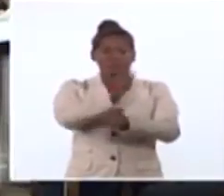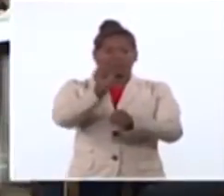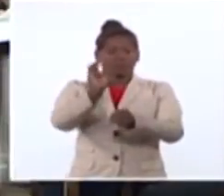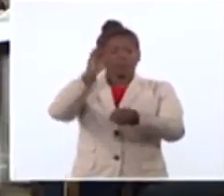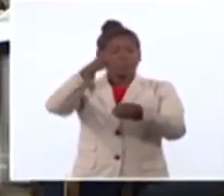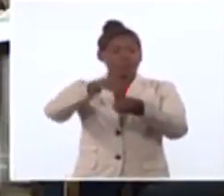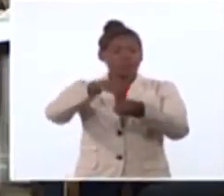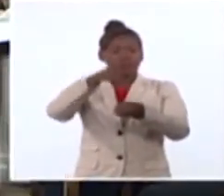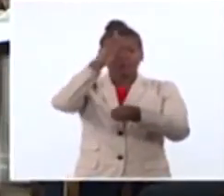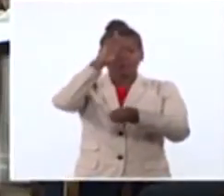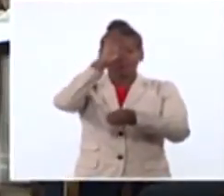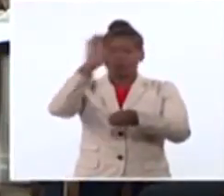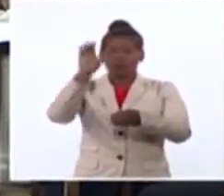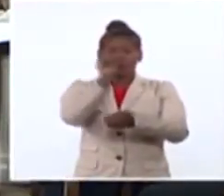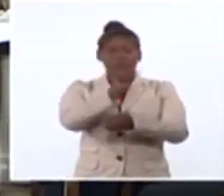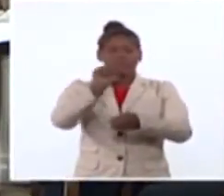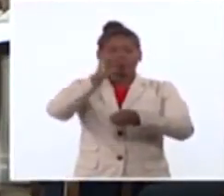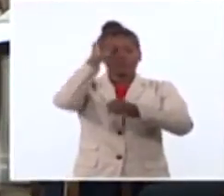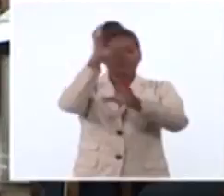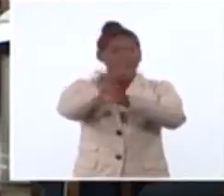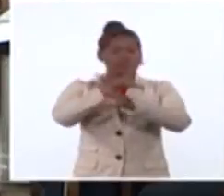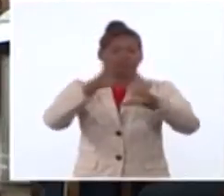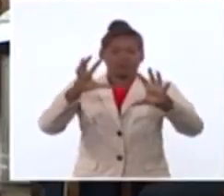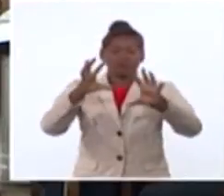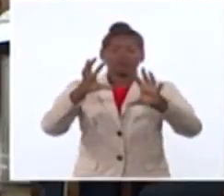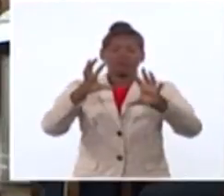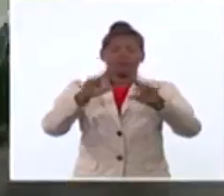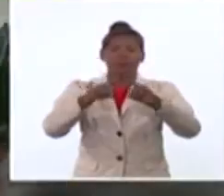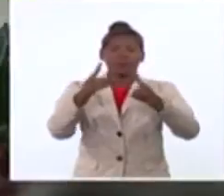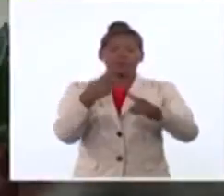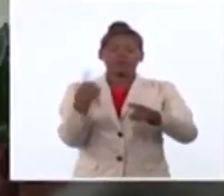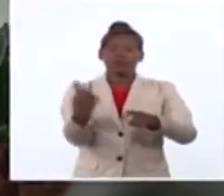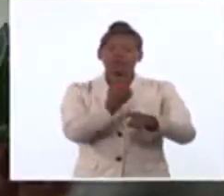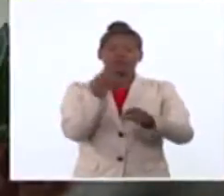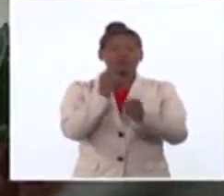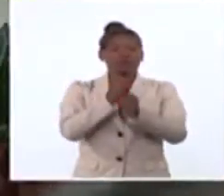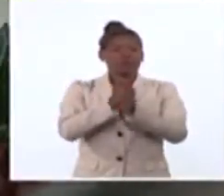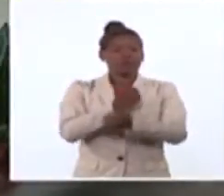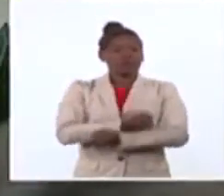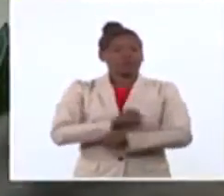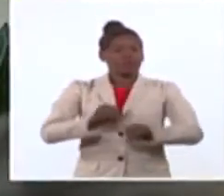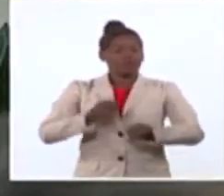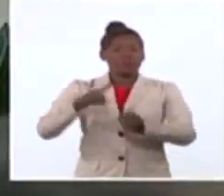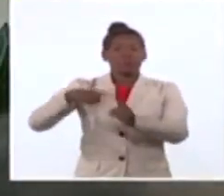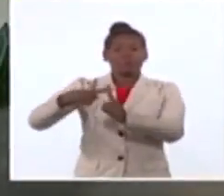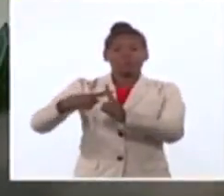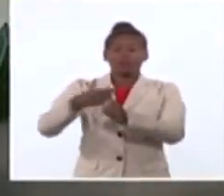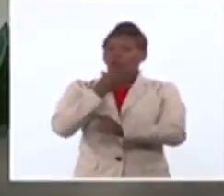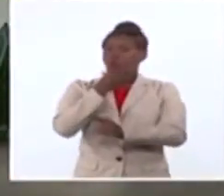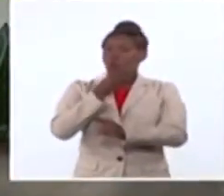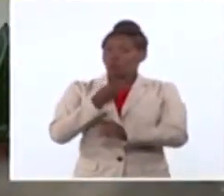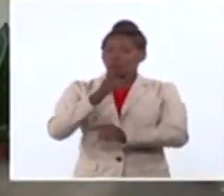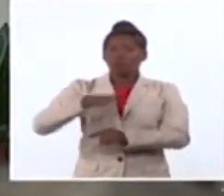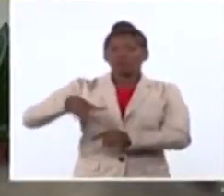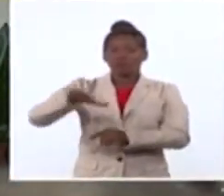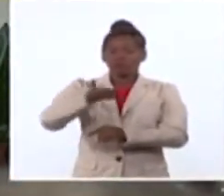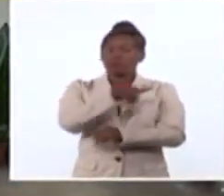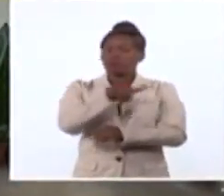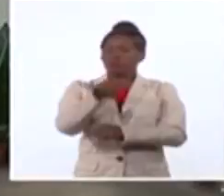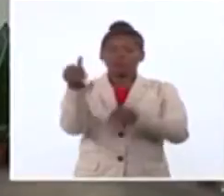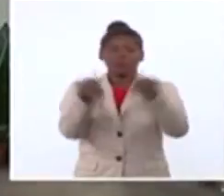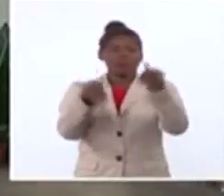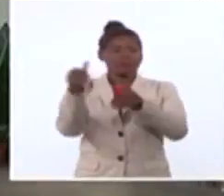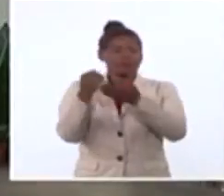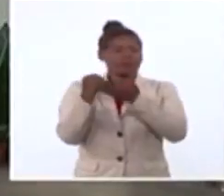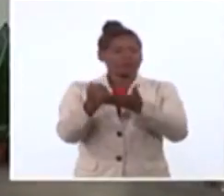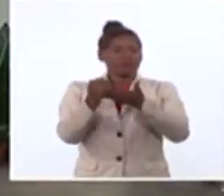y de manera especial a nuestros jóvenes, a nuestros estudiantes que ocuparon posiciones